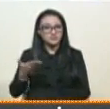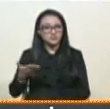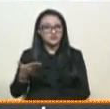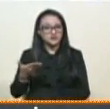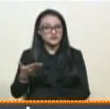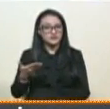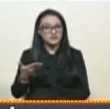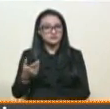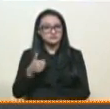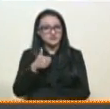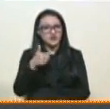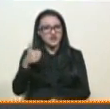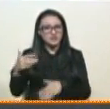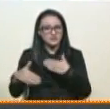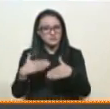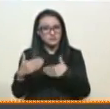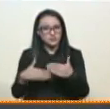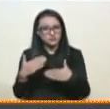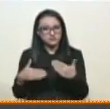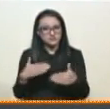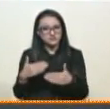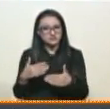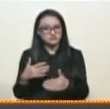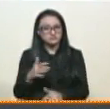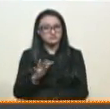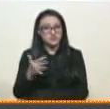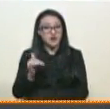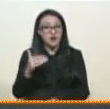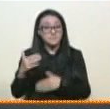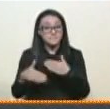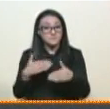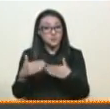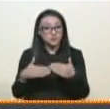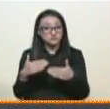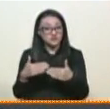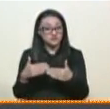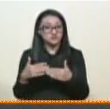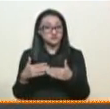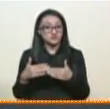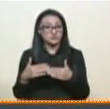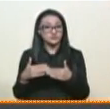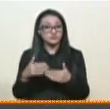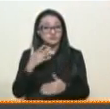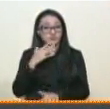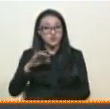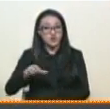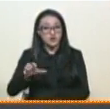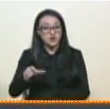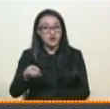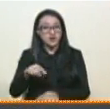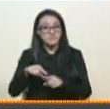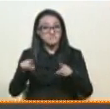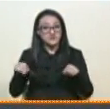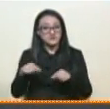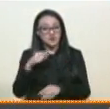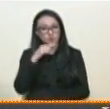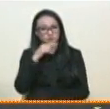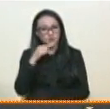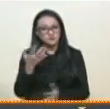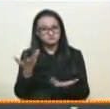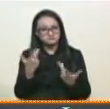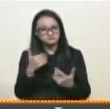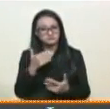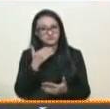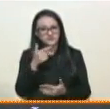neurálgicos, ¿no?, para cada proceso, y más aún cuando ya tenemos un proceso en puerta, hablando de las regionales del mes de octubre. ¿Qué nos puede decir